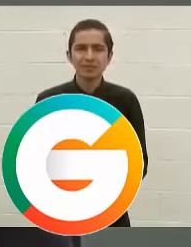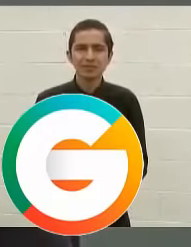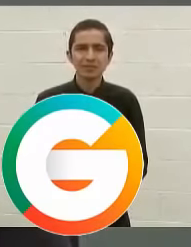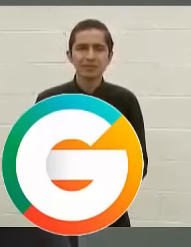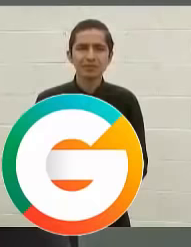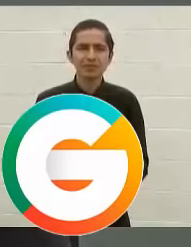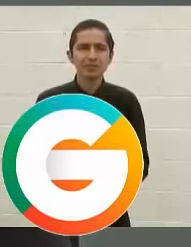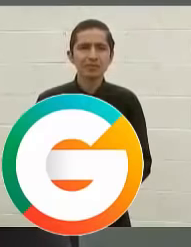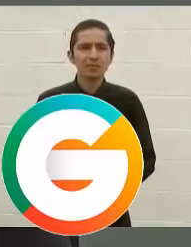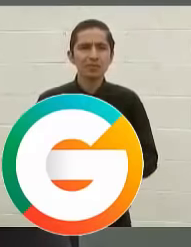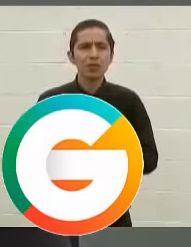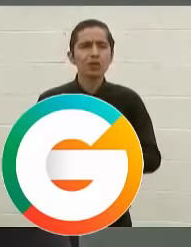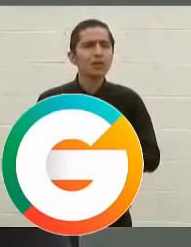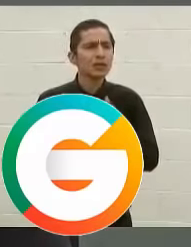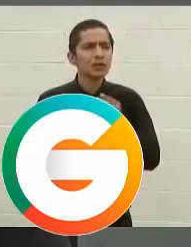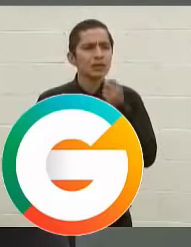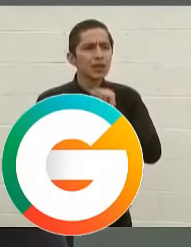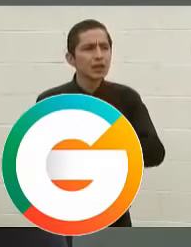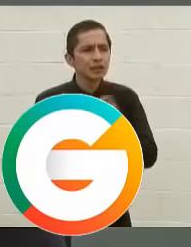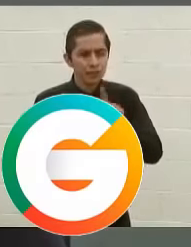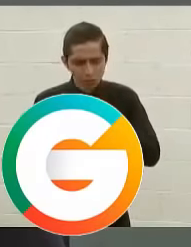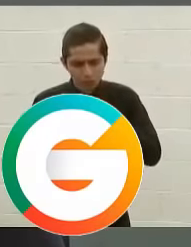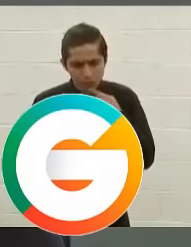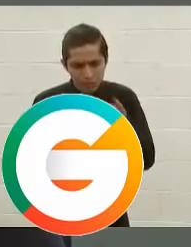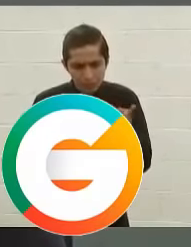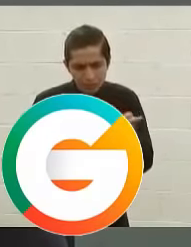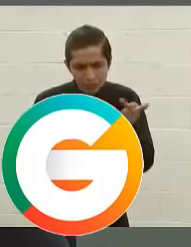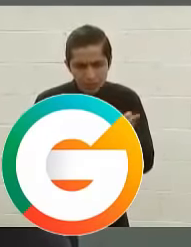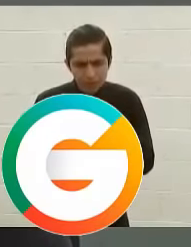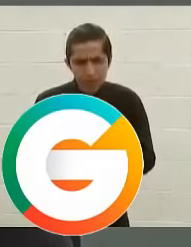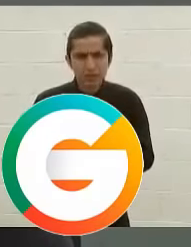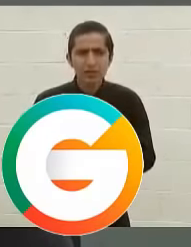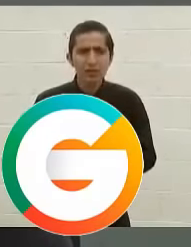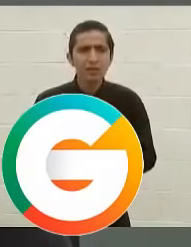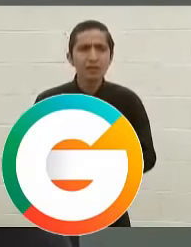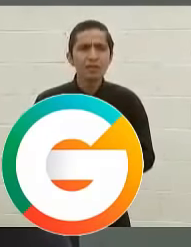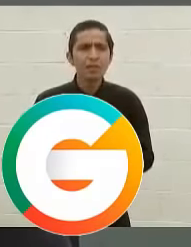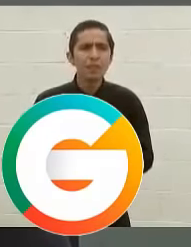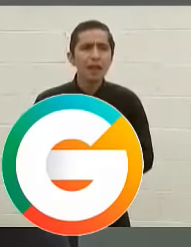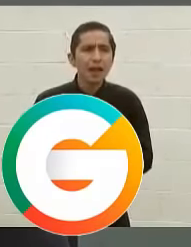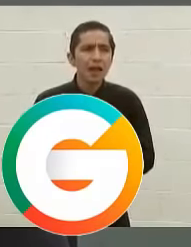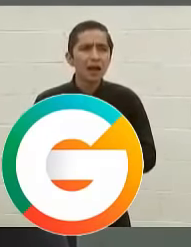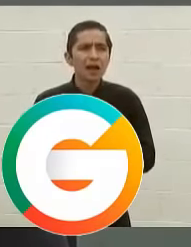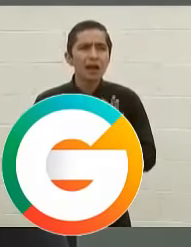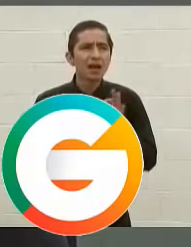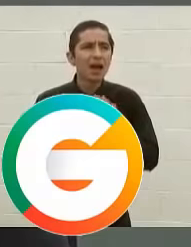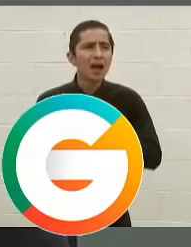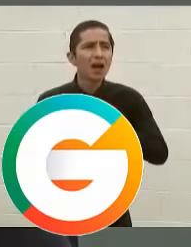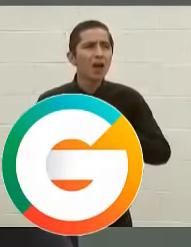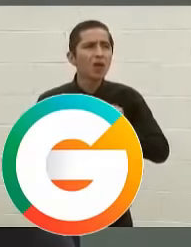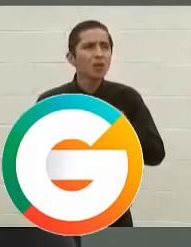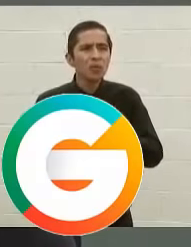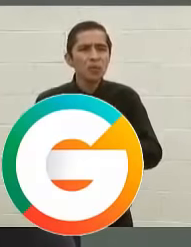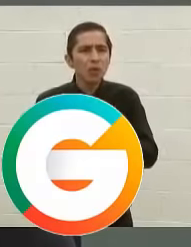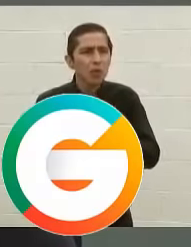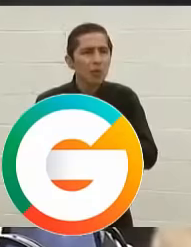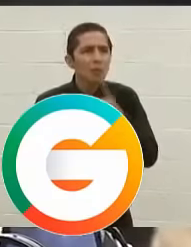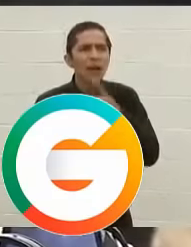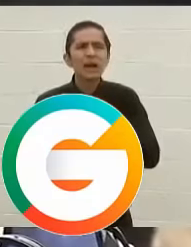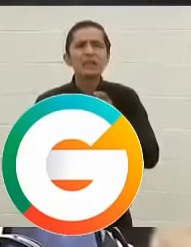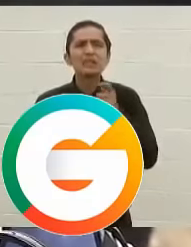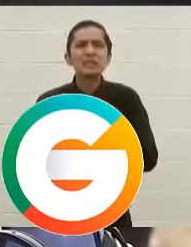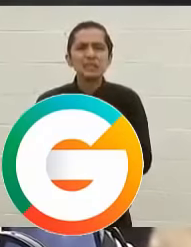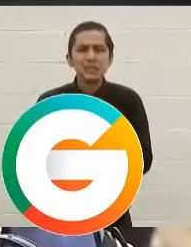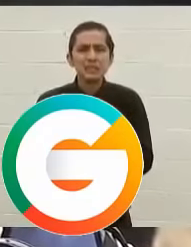Buenos días, secretario. Preguntarle, por un lado, se ha manejado también la versión de que había otro retén más adelante para